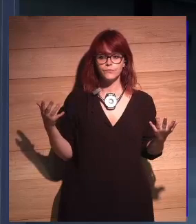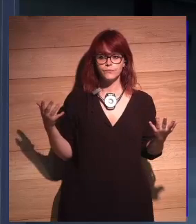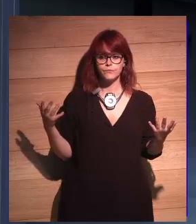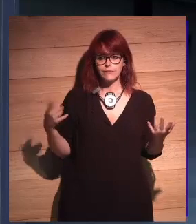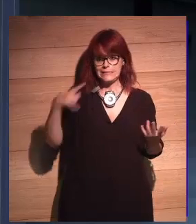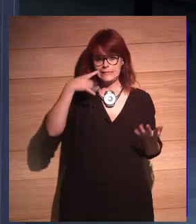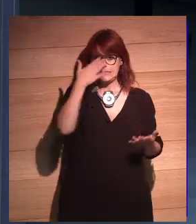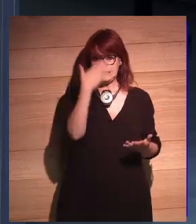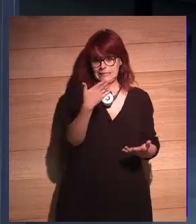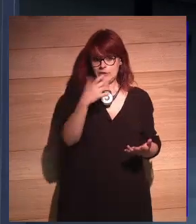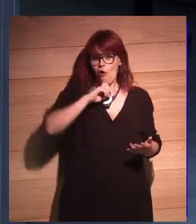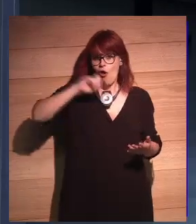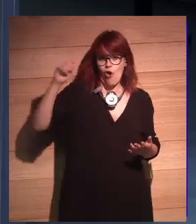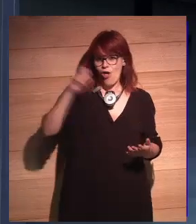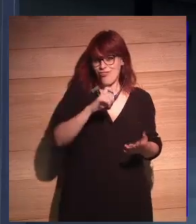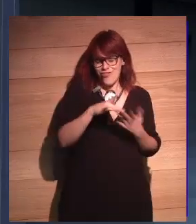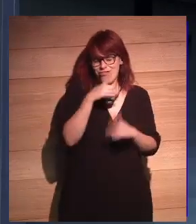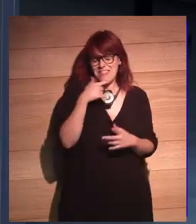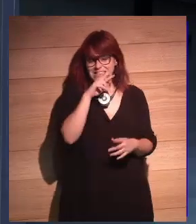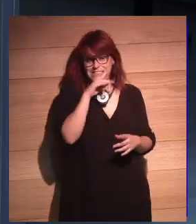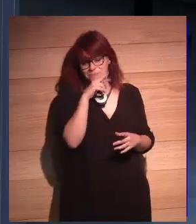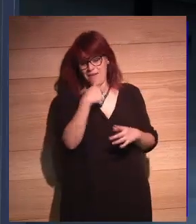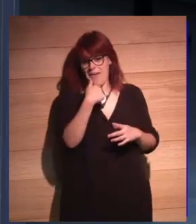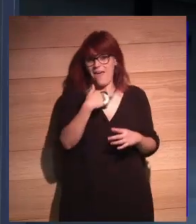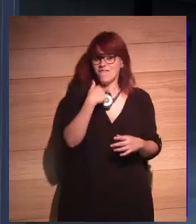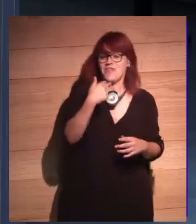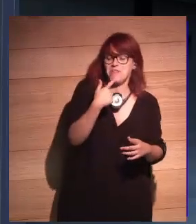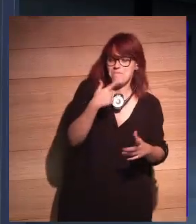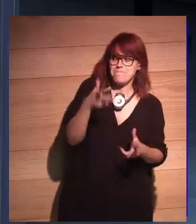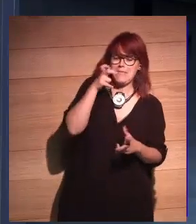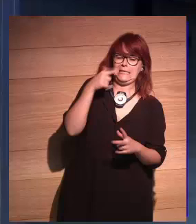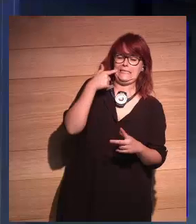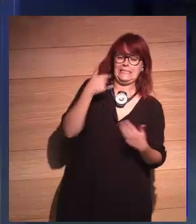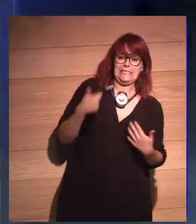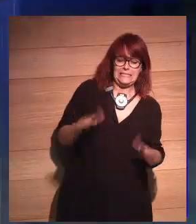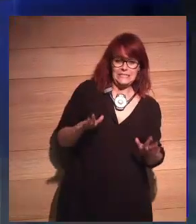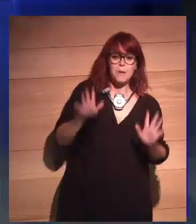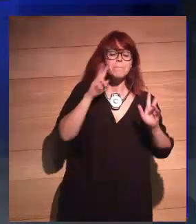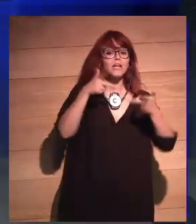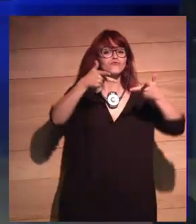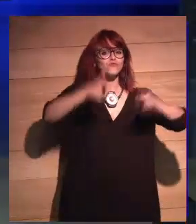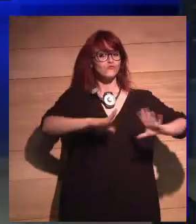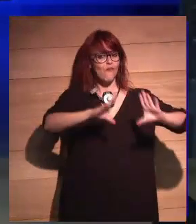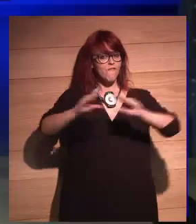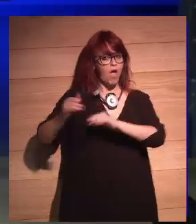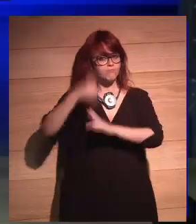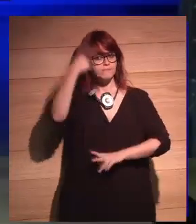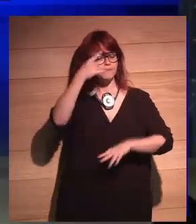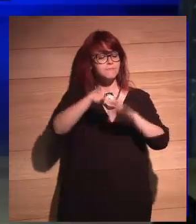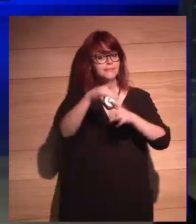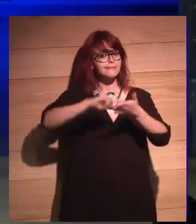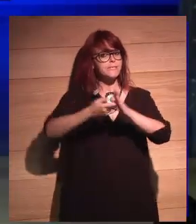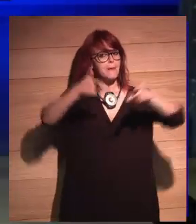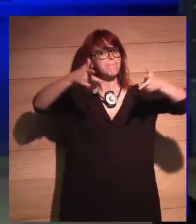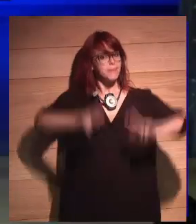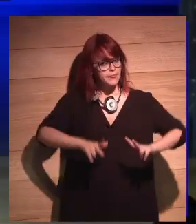bueno, la verdad es que odio escucharme hablar. Pero bueno, si estamos sentados en el sofá, el sistema sabe que estamos ahí,